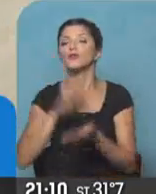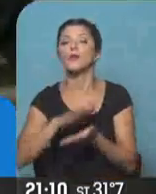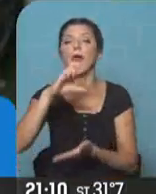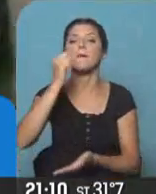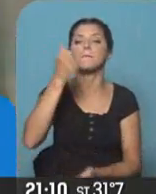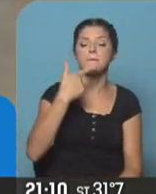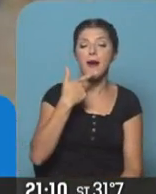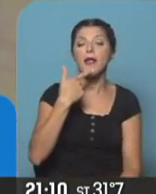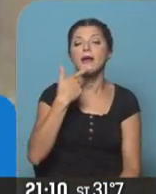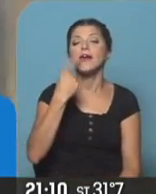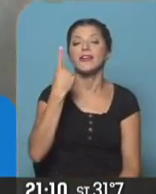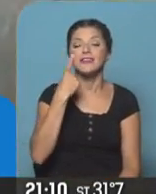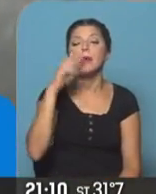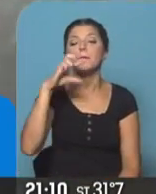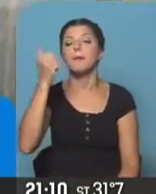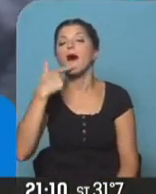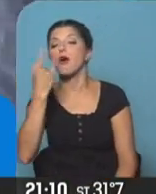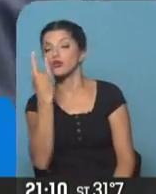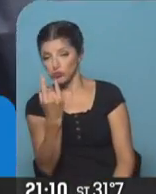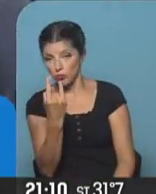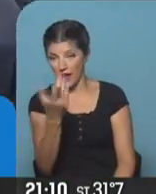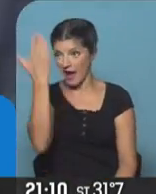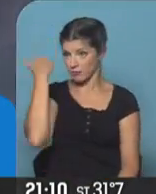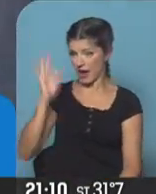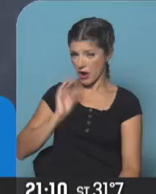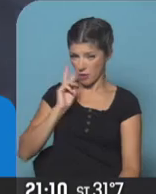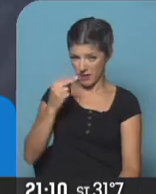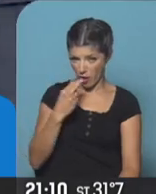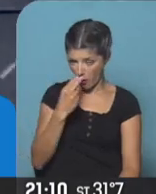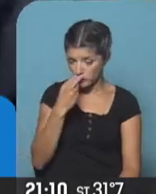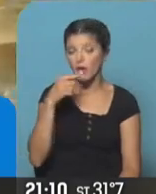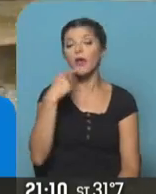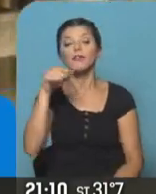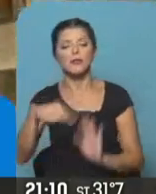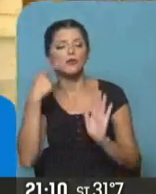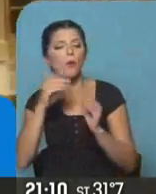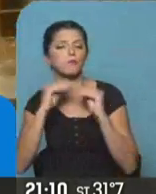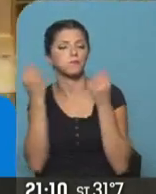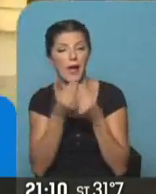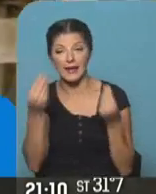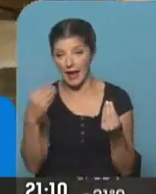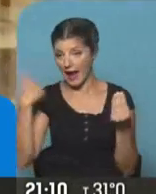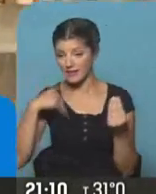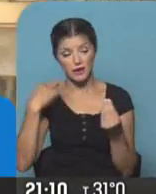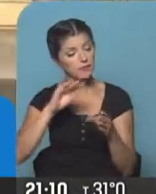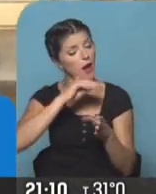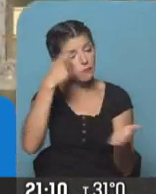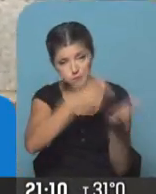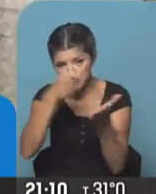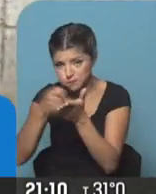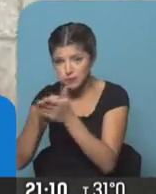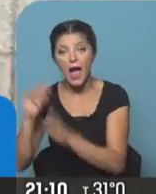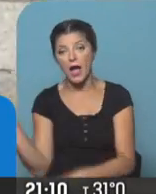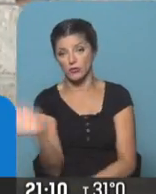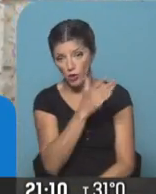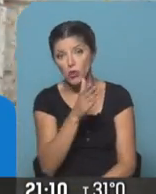de 2011, que determinó que la Argentina debía pagar la deuda a todos los bonistas con deuda en default con legislación